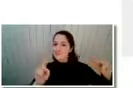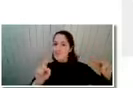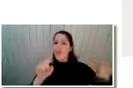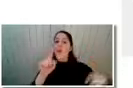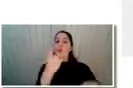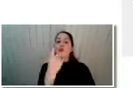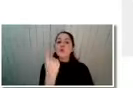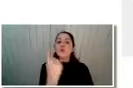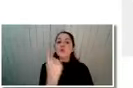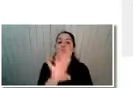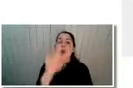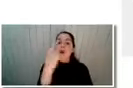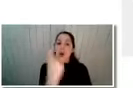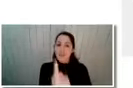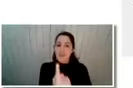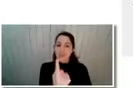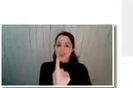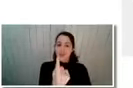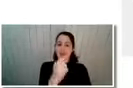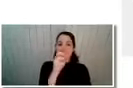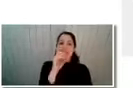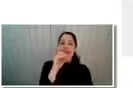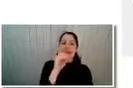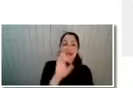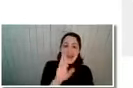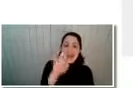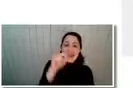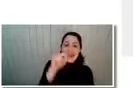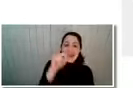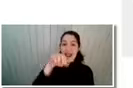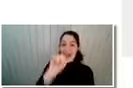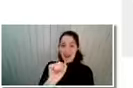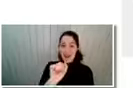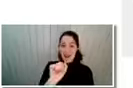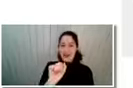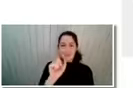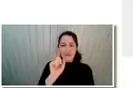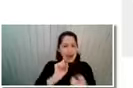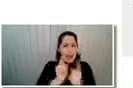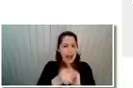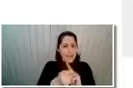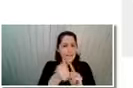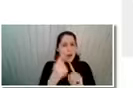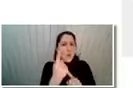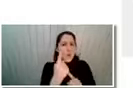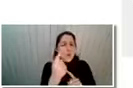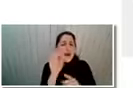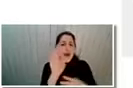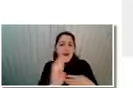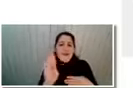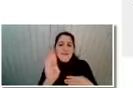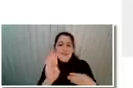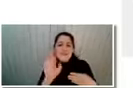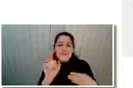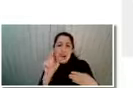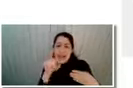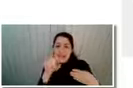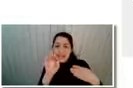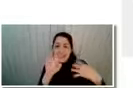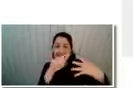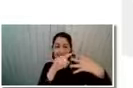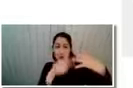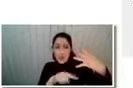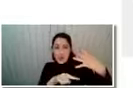eso se llama RNA y no DNA porque cambia una de esas bases. Aquí el código no es TACG, sino que